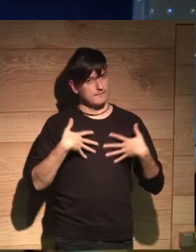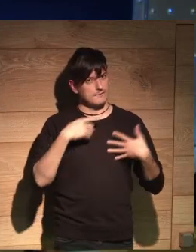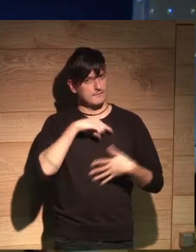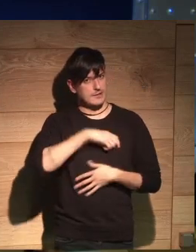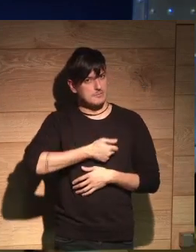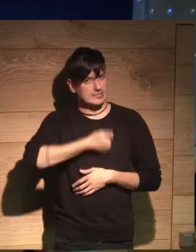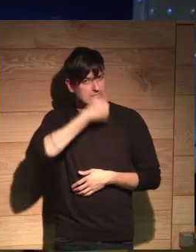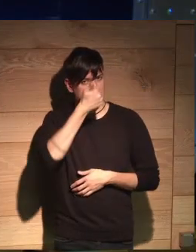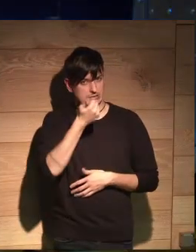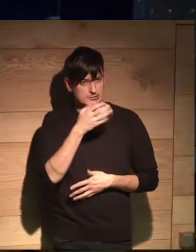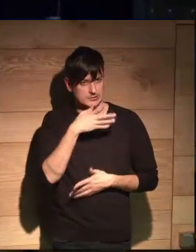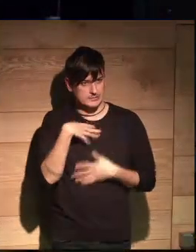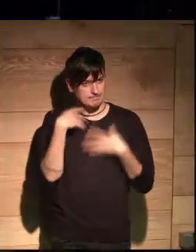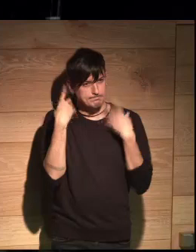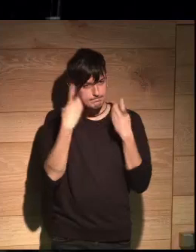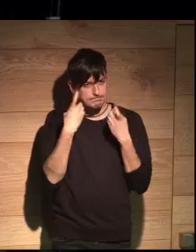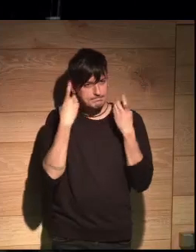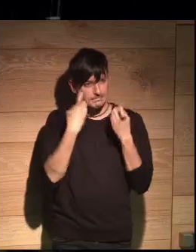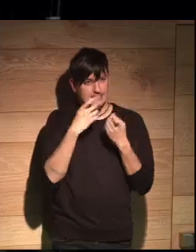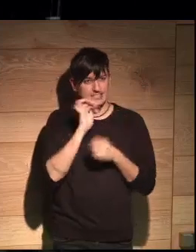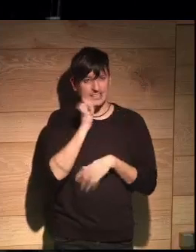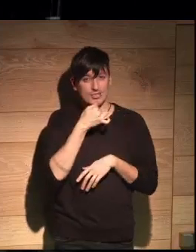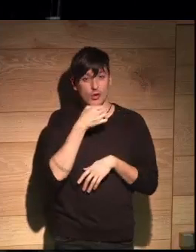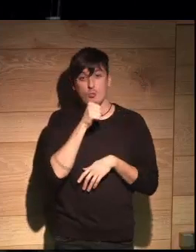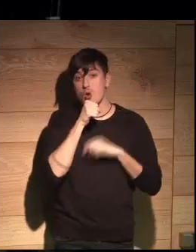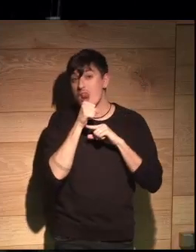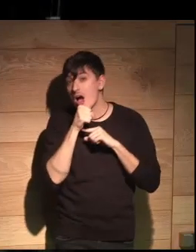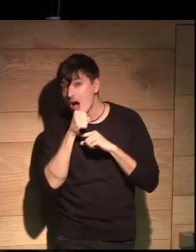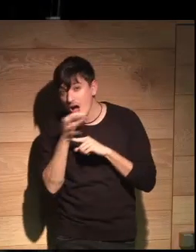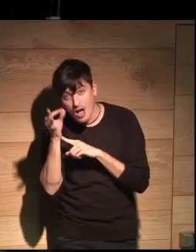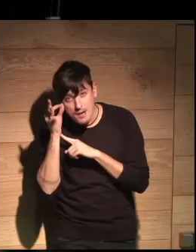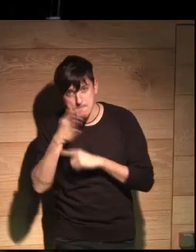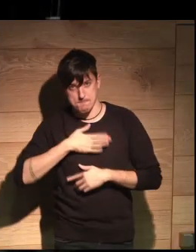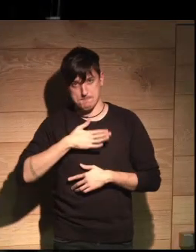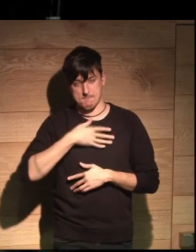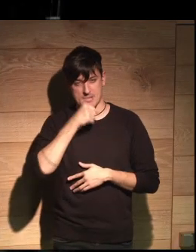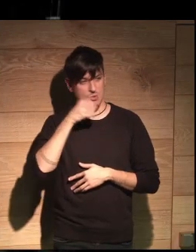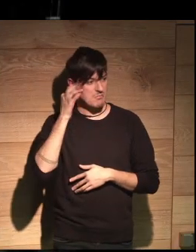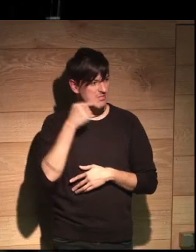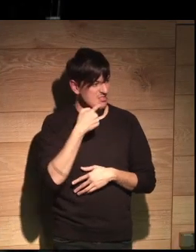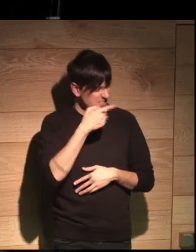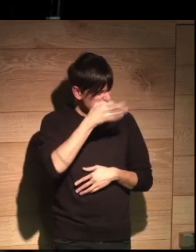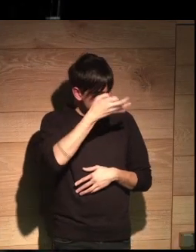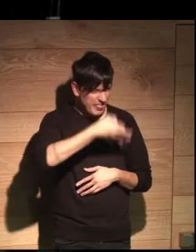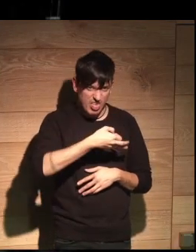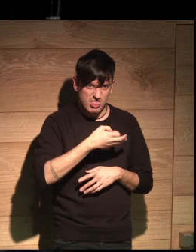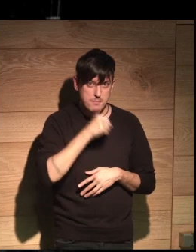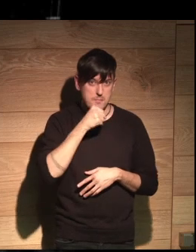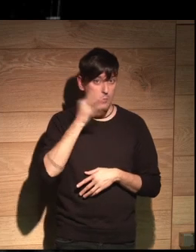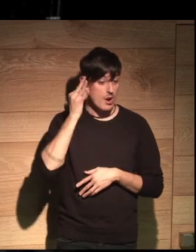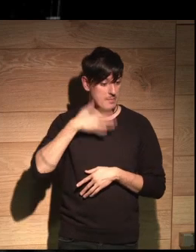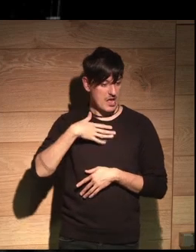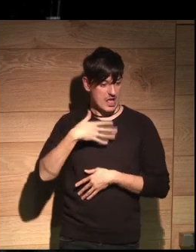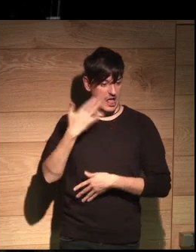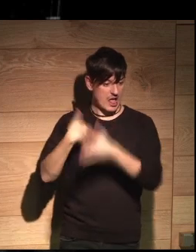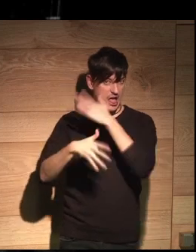Porque intenté varias cosas con el secreto de la abuela. El secreto de la abuela es mi abuela, ¿de acuerdo? Por eso cuando me preguntaban, ¿pero de verdad has tenido las conversaciones? Mi abuela murió hace 15